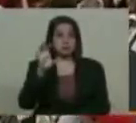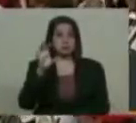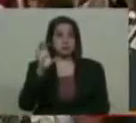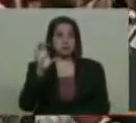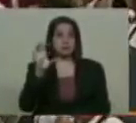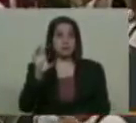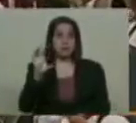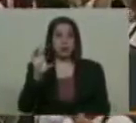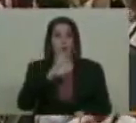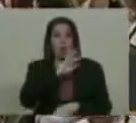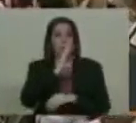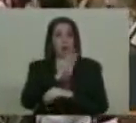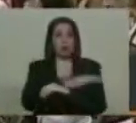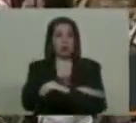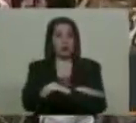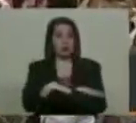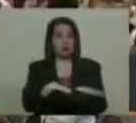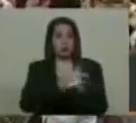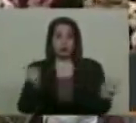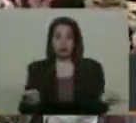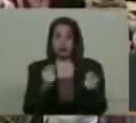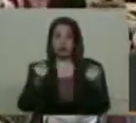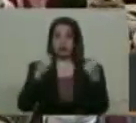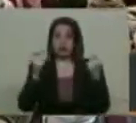Un poderoso comando de campaña.